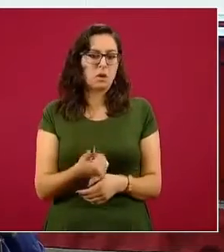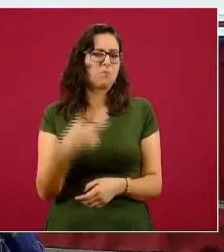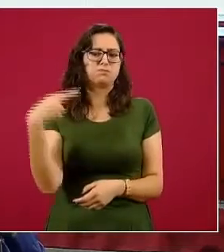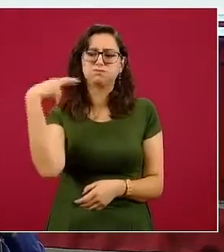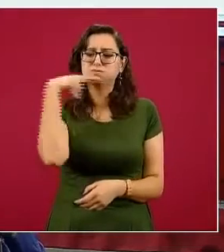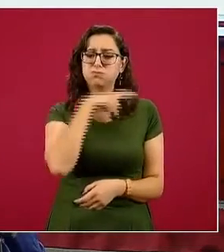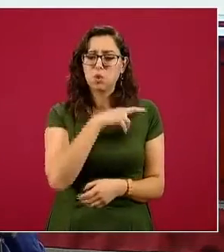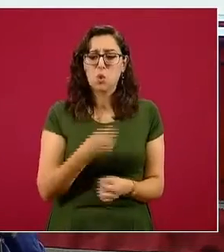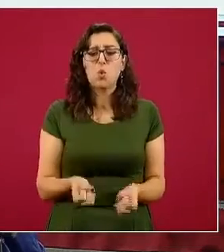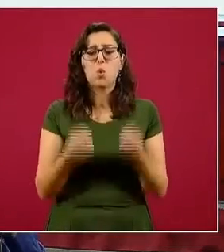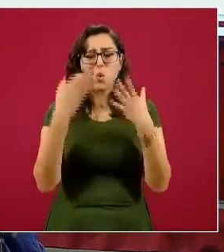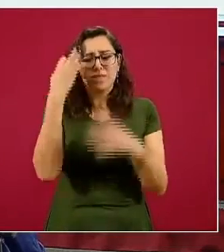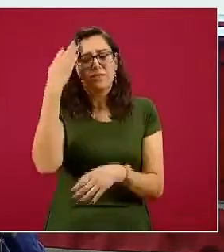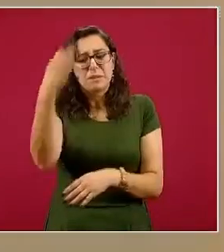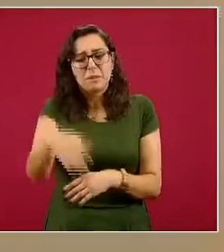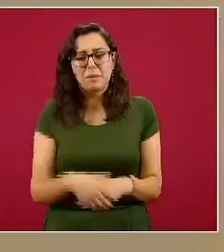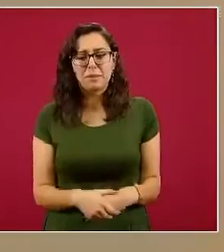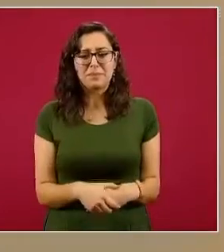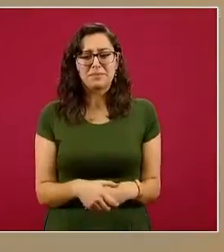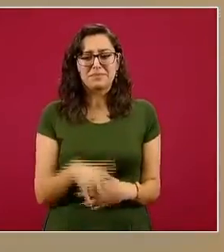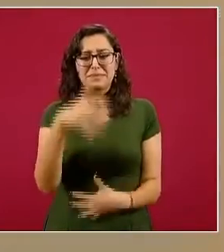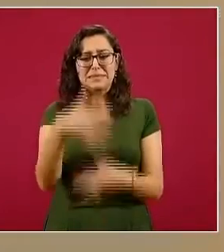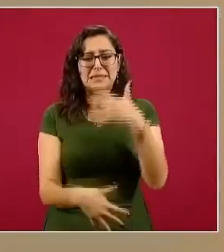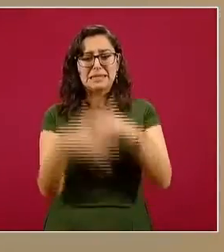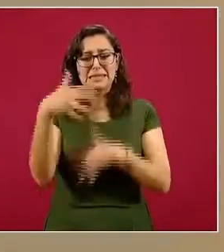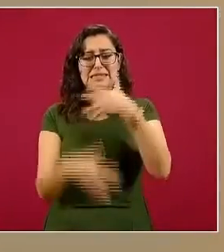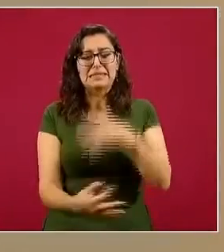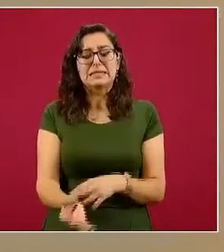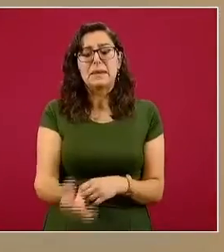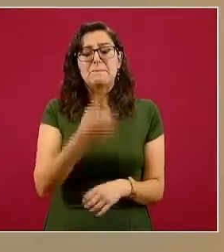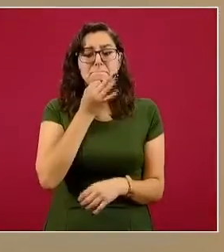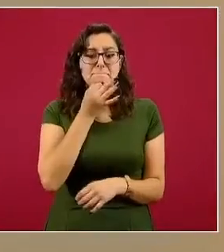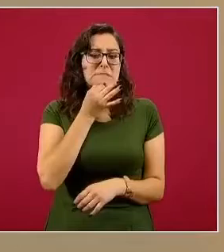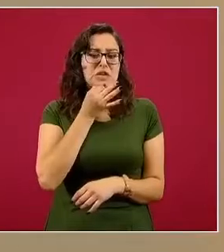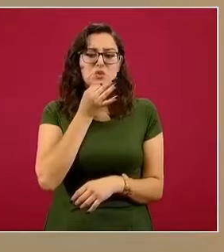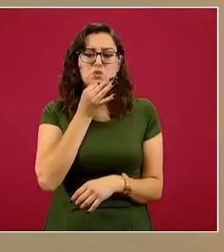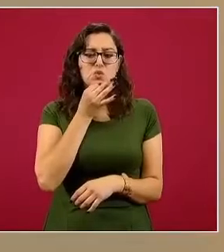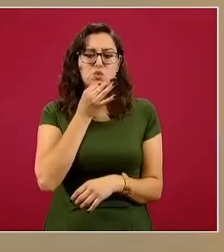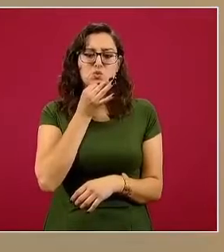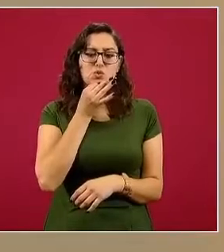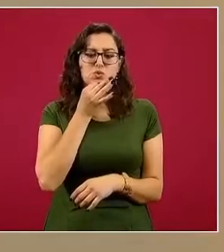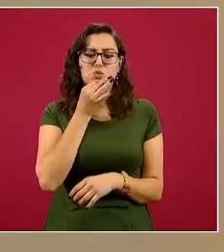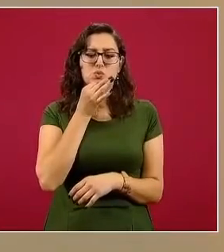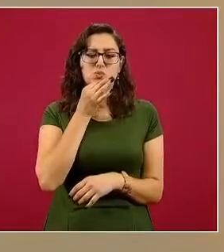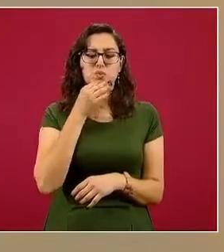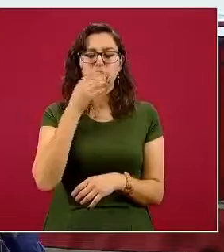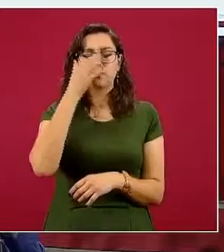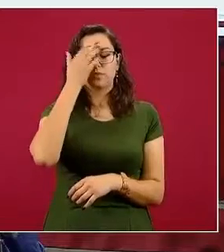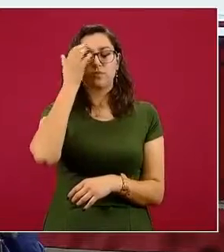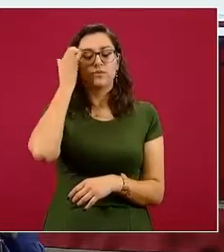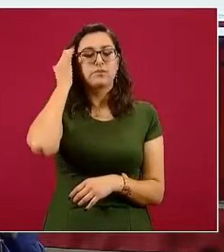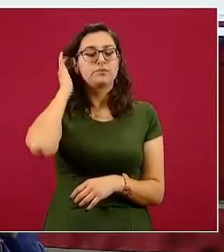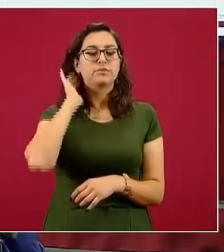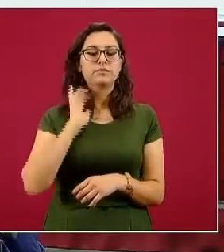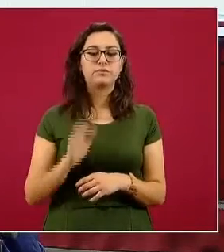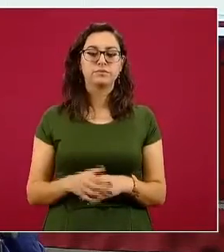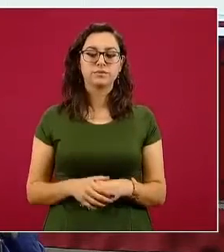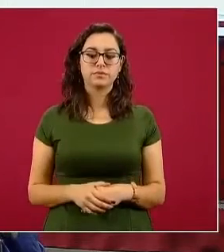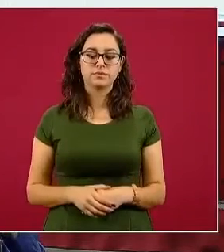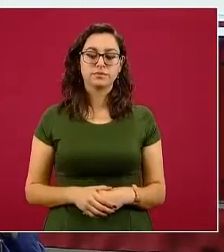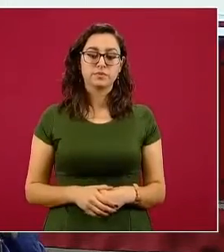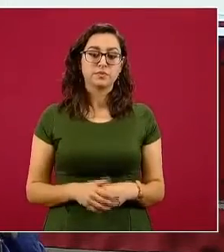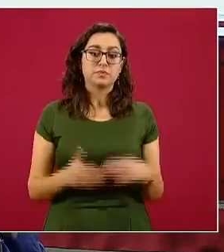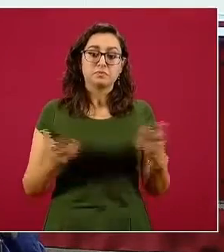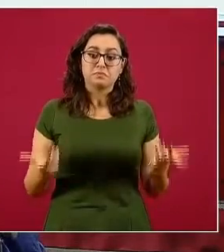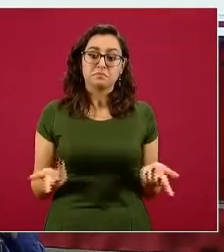toma 15 minutos máximo para hacer este procedimiento. Se usa una